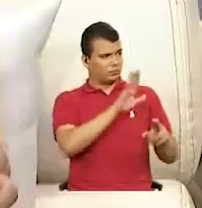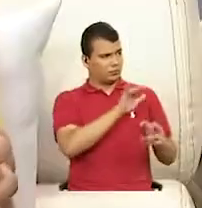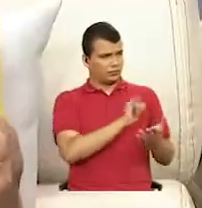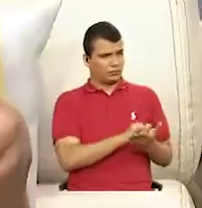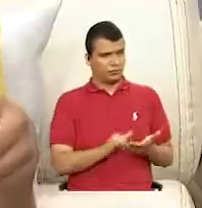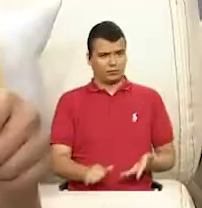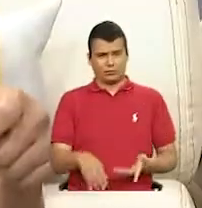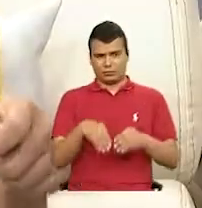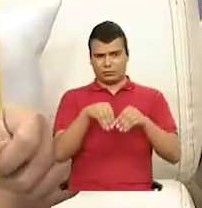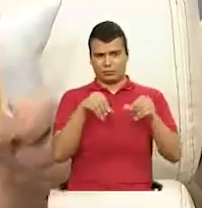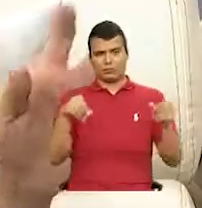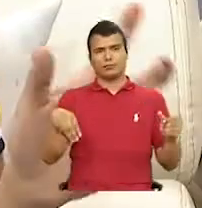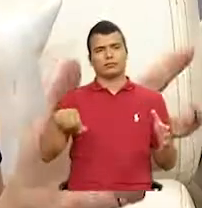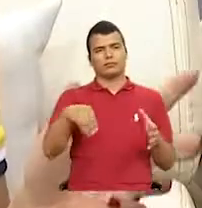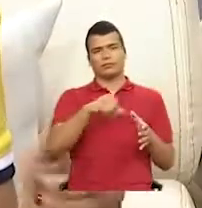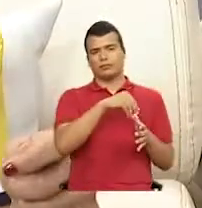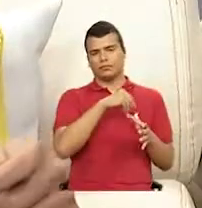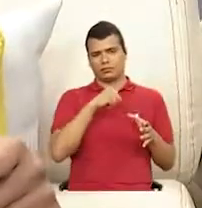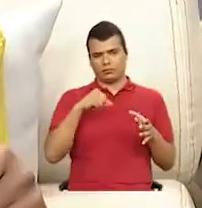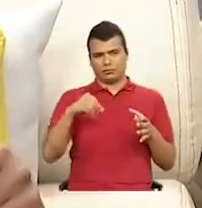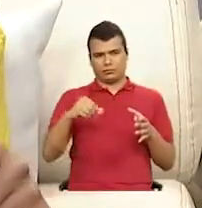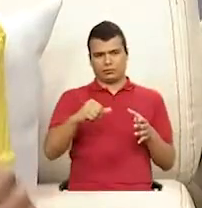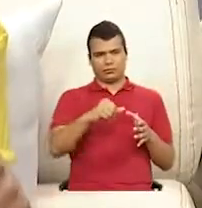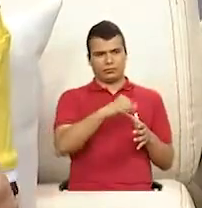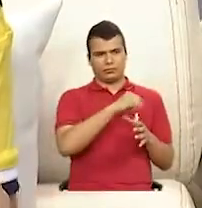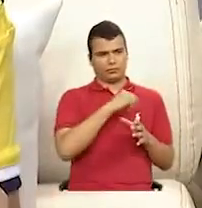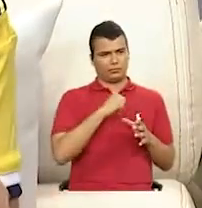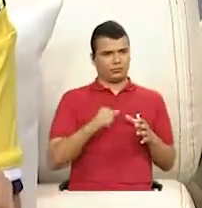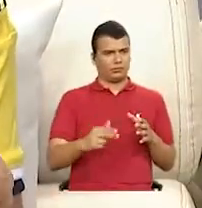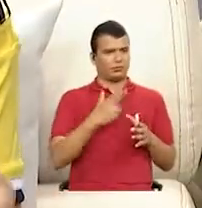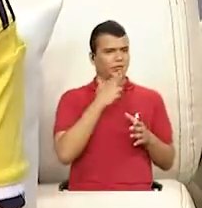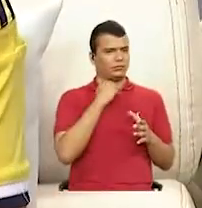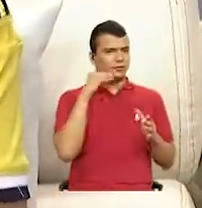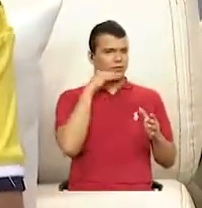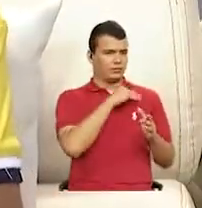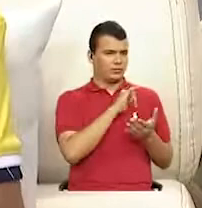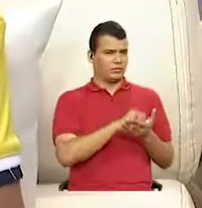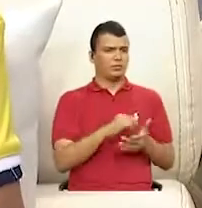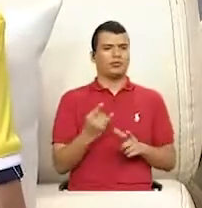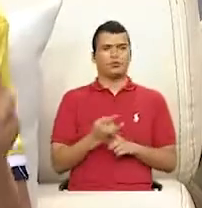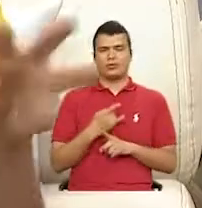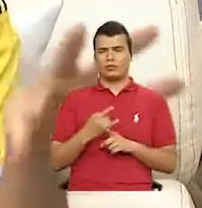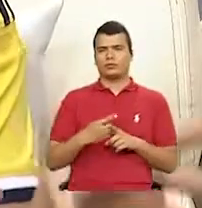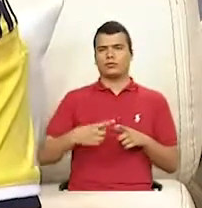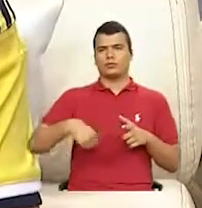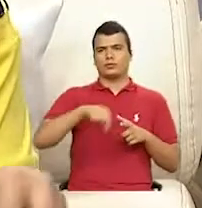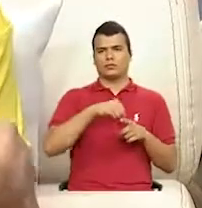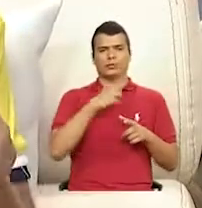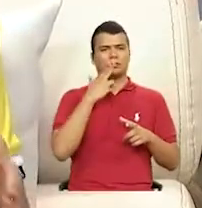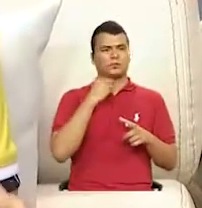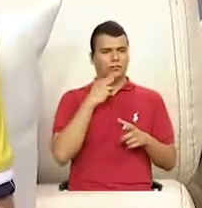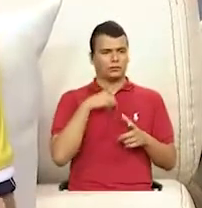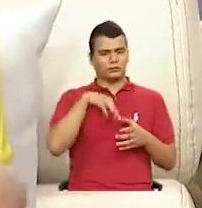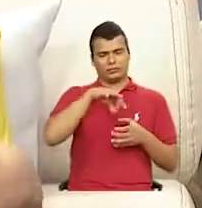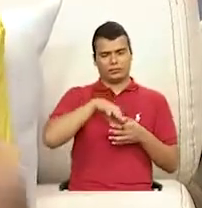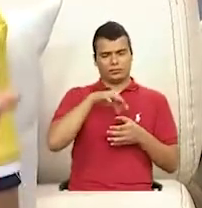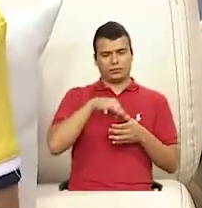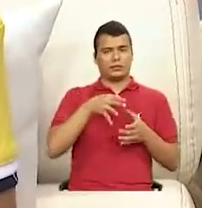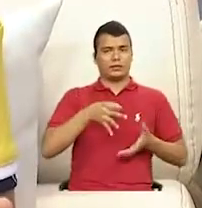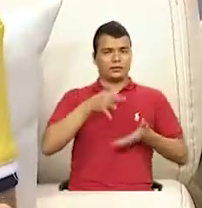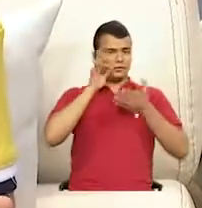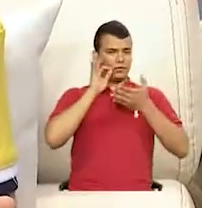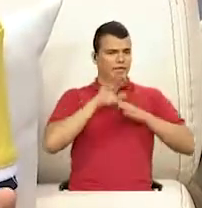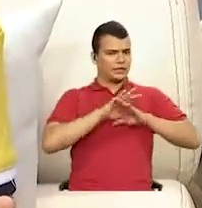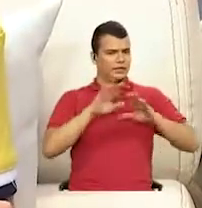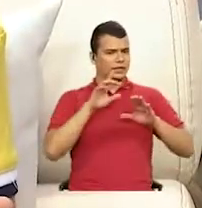Los polvitos. Los edulcorantes, exactamente. Los edulcorantes, los uno utiliza para endulzar el azúcar, para endulzar el té, el café. Y